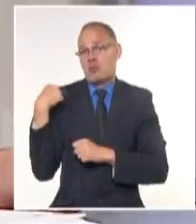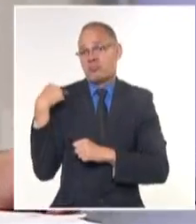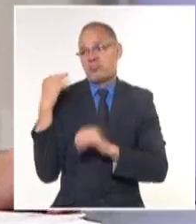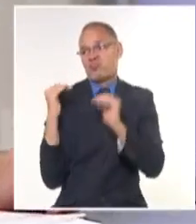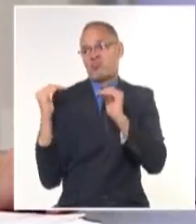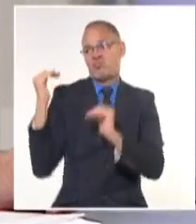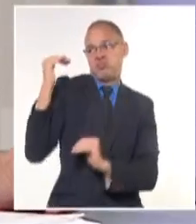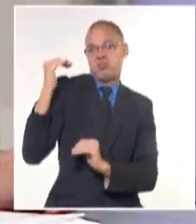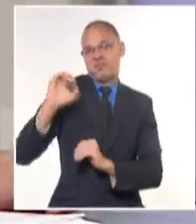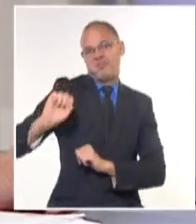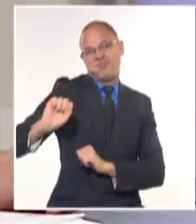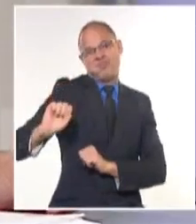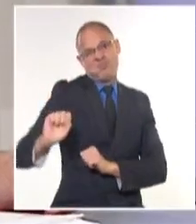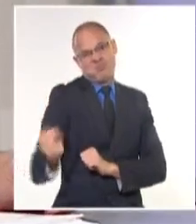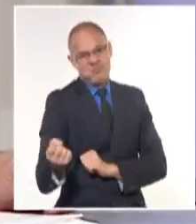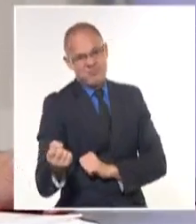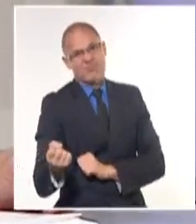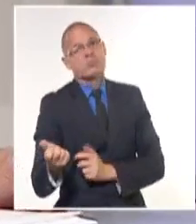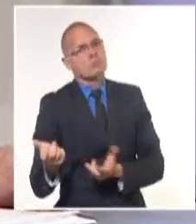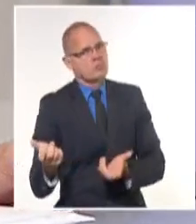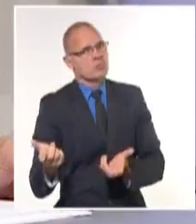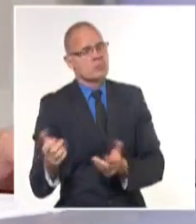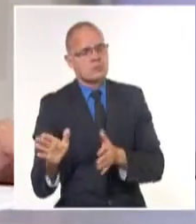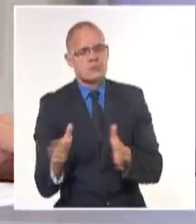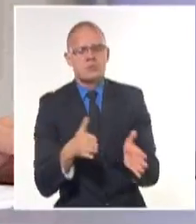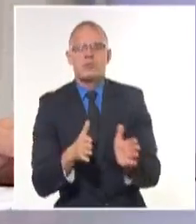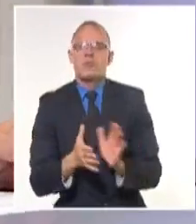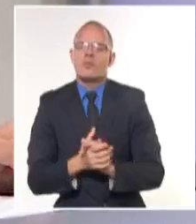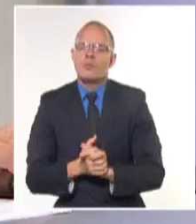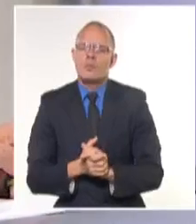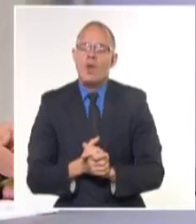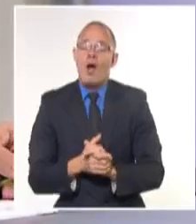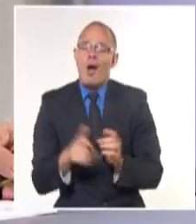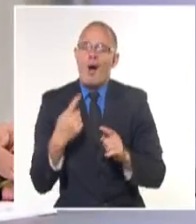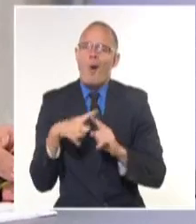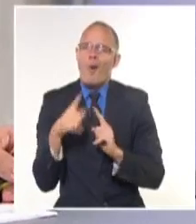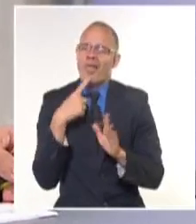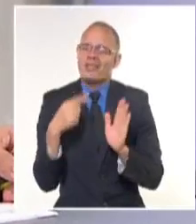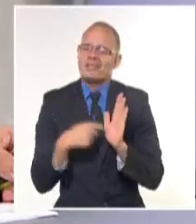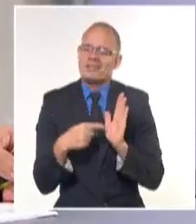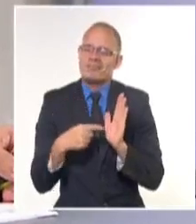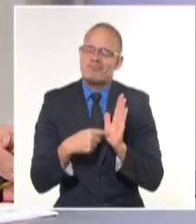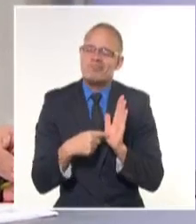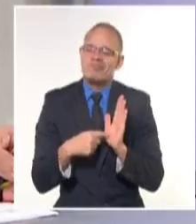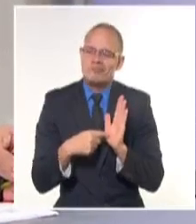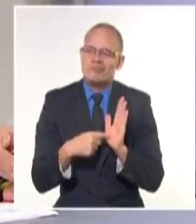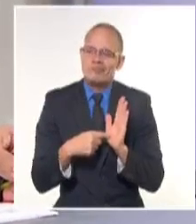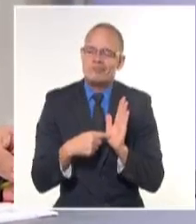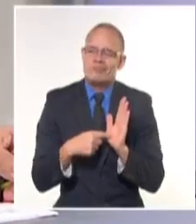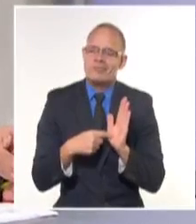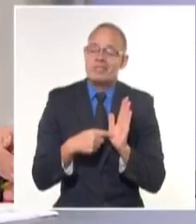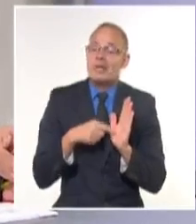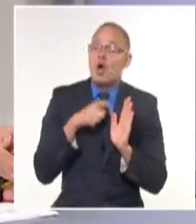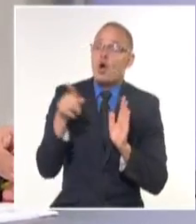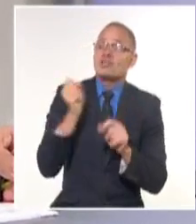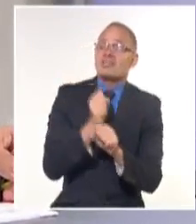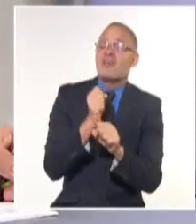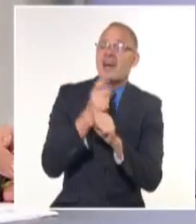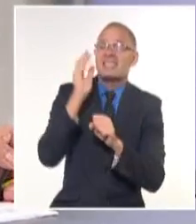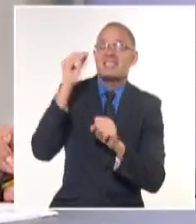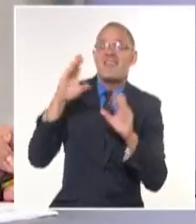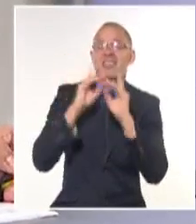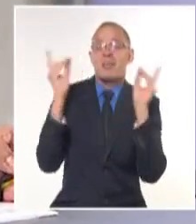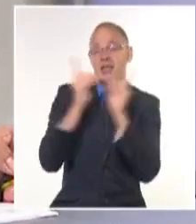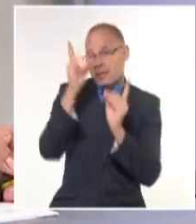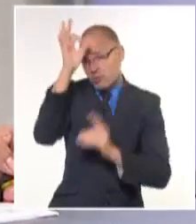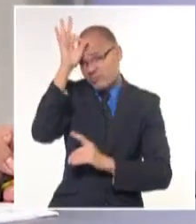Y lo de la rendición de cuentas a mí me parece importantísimo. Y ustedes en la Contraloría tienen incluso una disposición